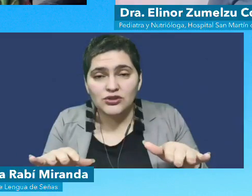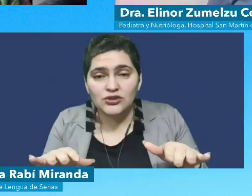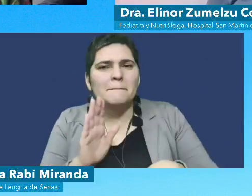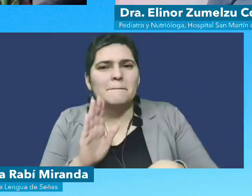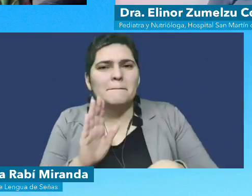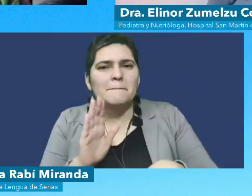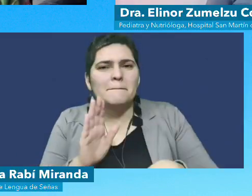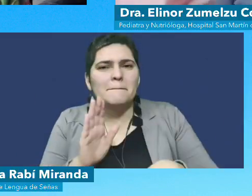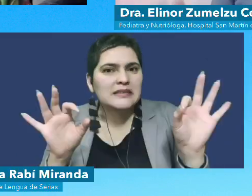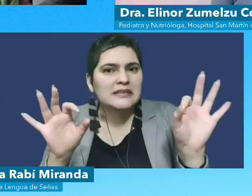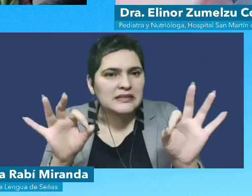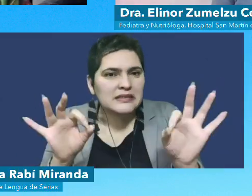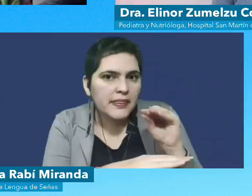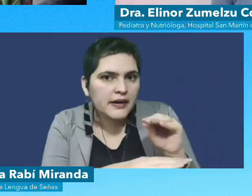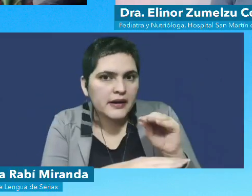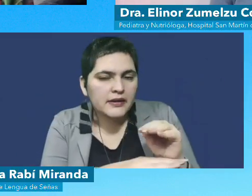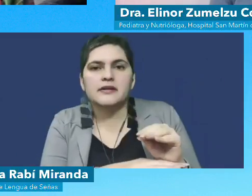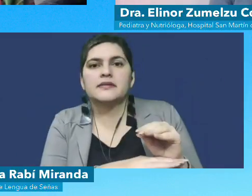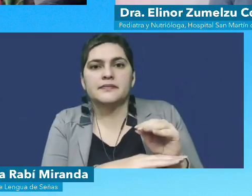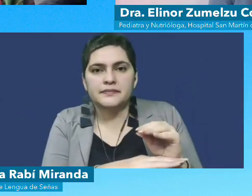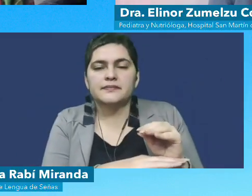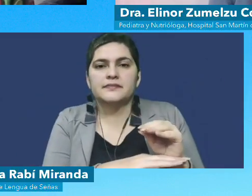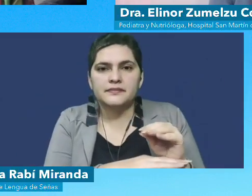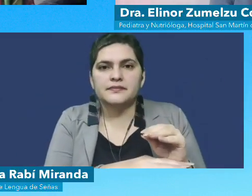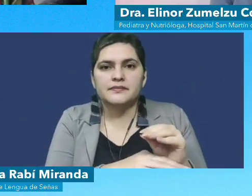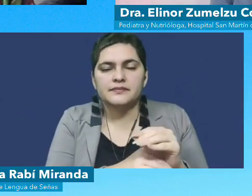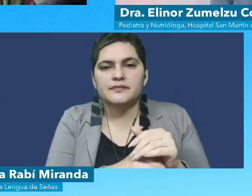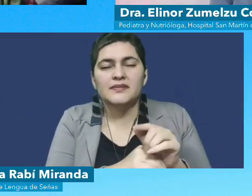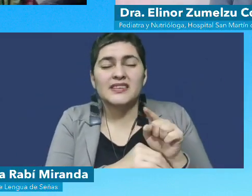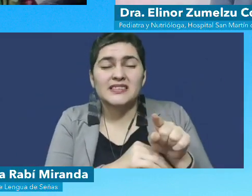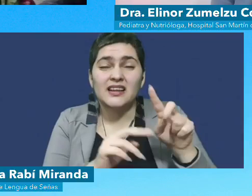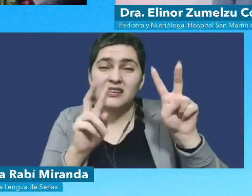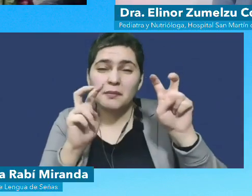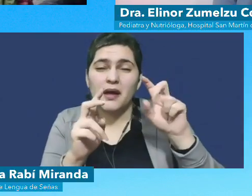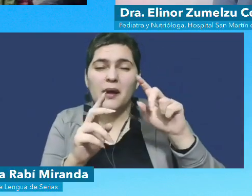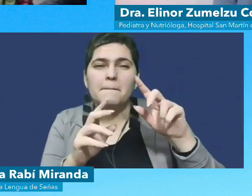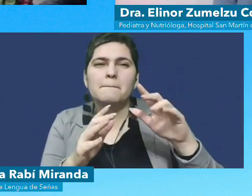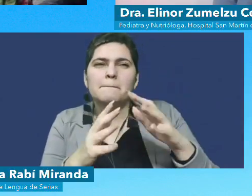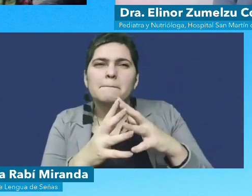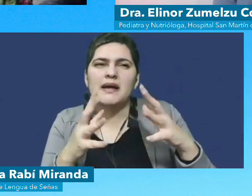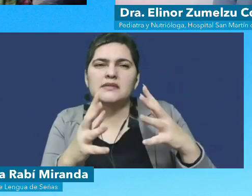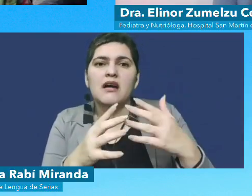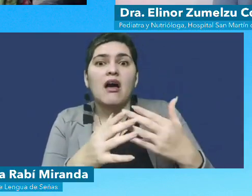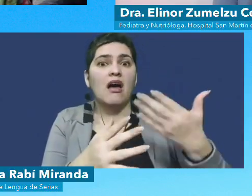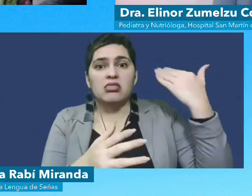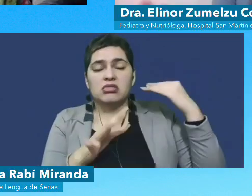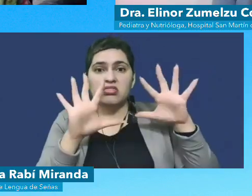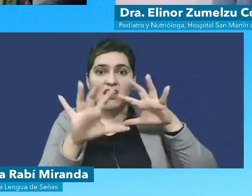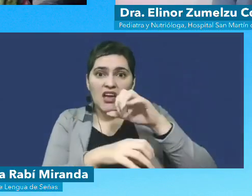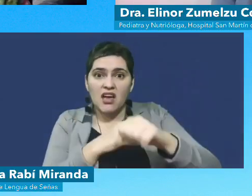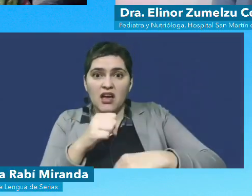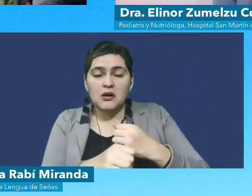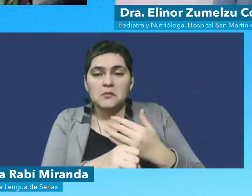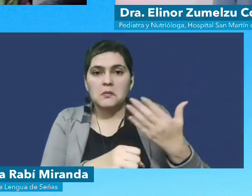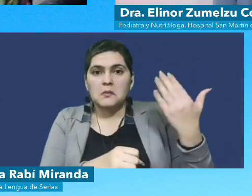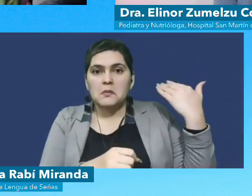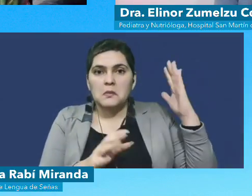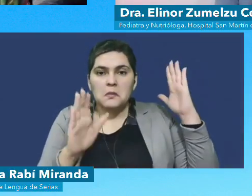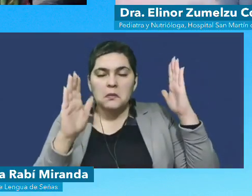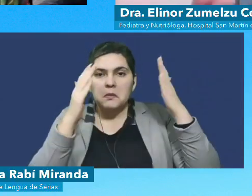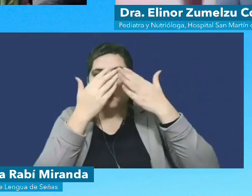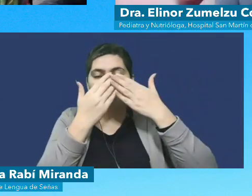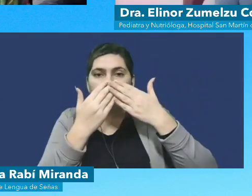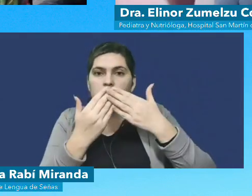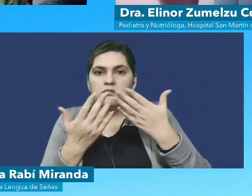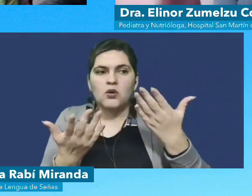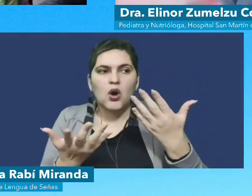en los cursos es como un tema más recurrente, pero hace 10 años atrás era, no, ¿cómo lo trato si